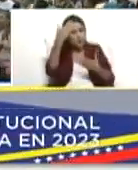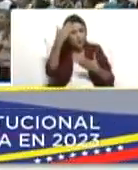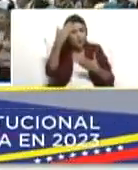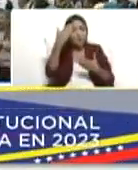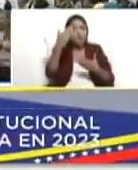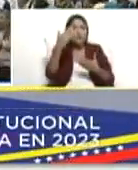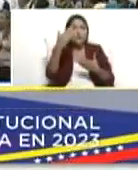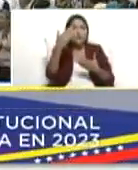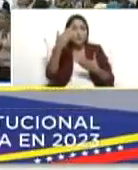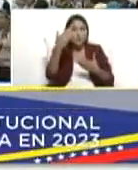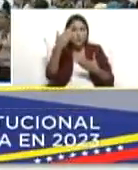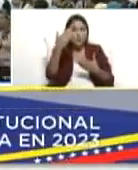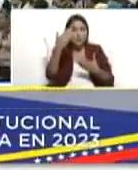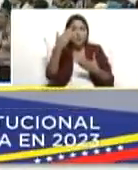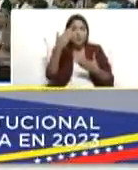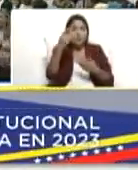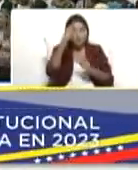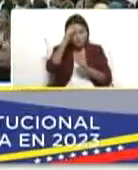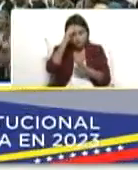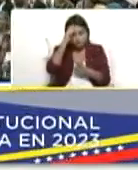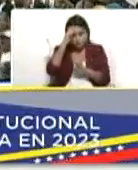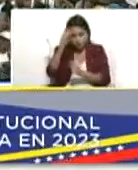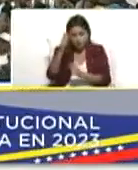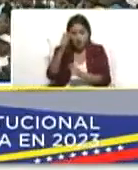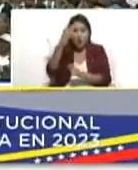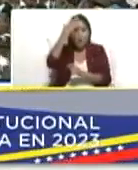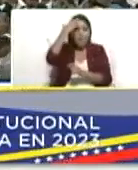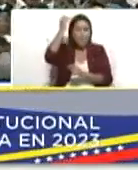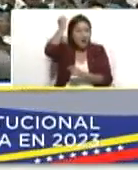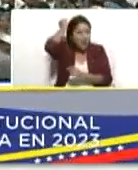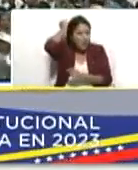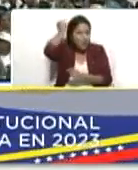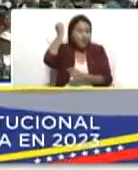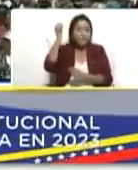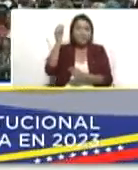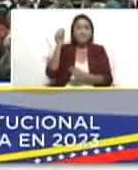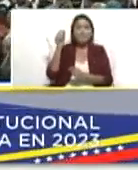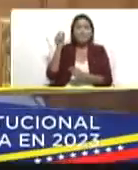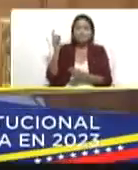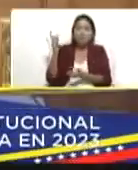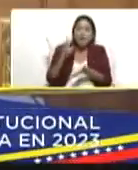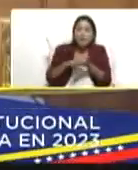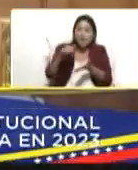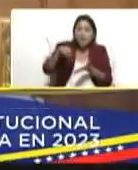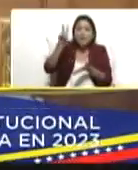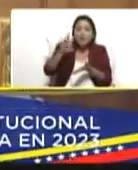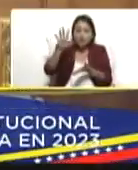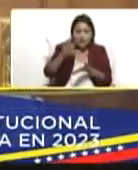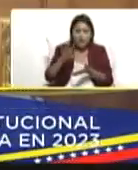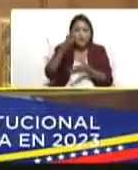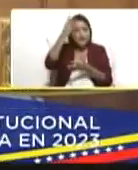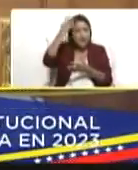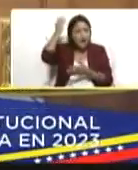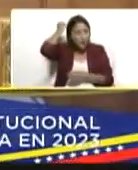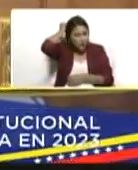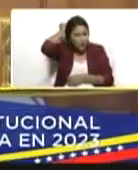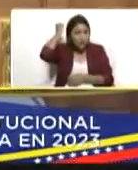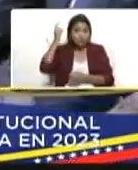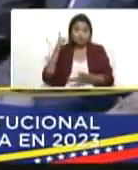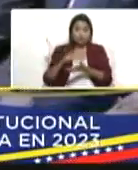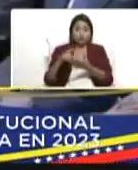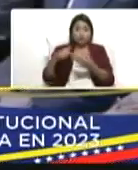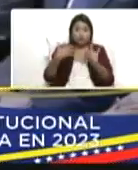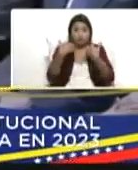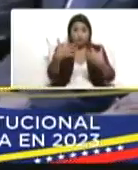a el honorable cuerpo diplomático del país Embajadores